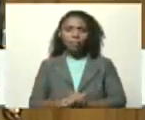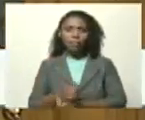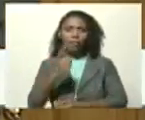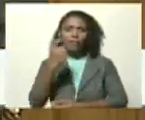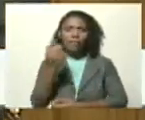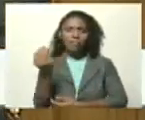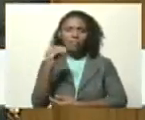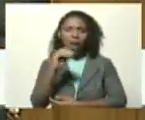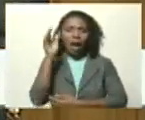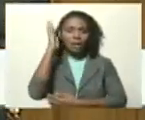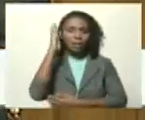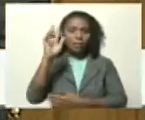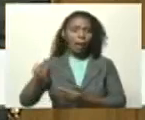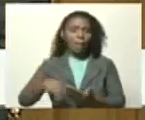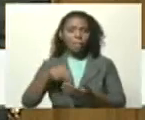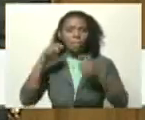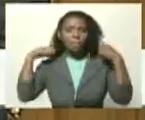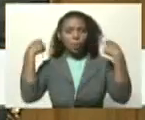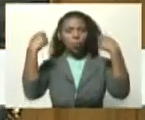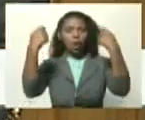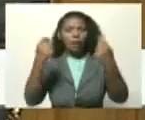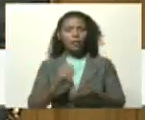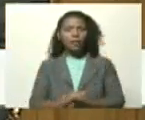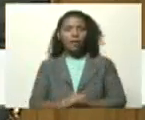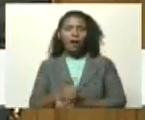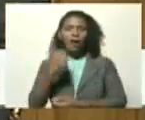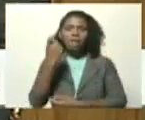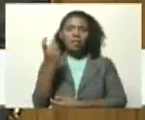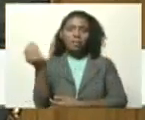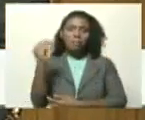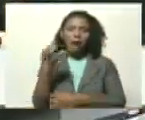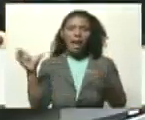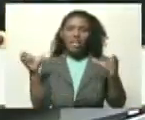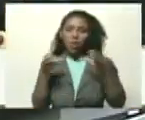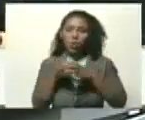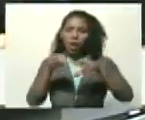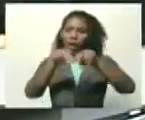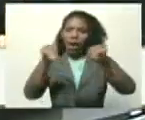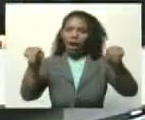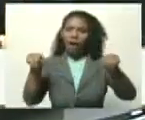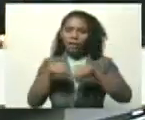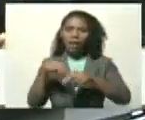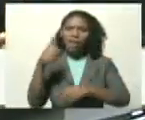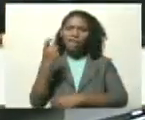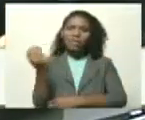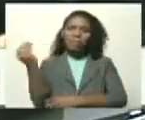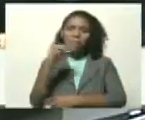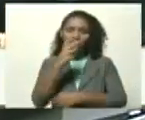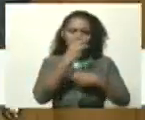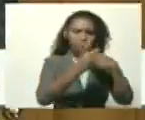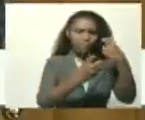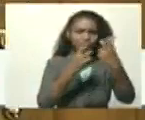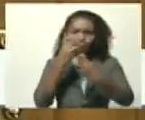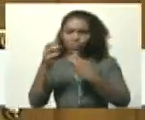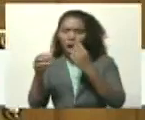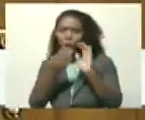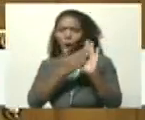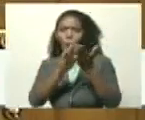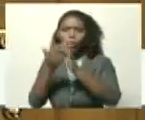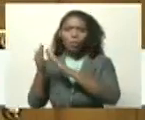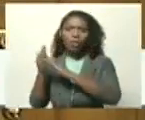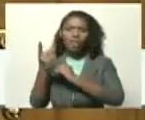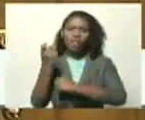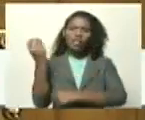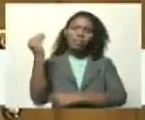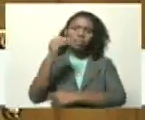falta más asambleas populares, faltan más reuniones de cancha, faltan más recorridos por urbanizaciones,